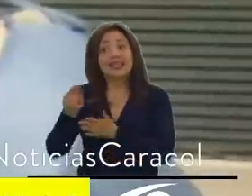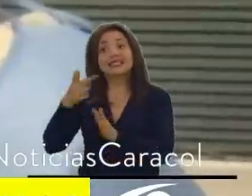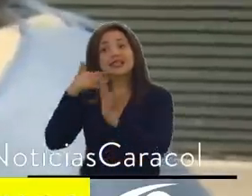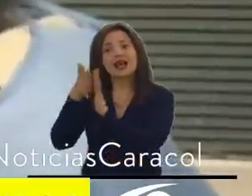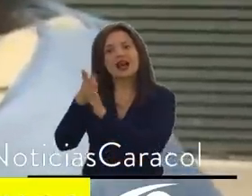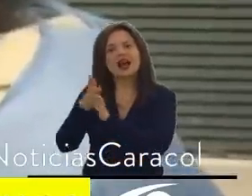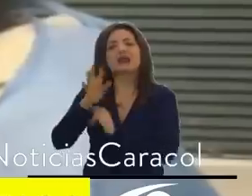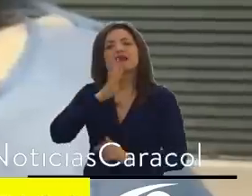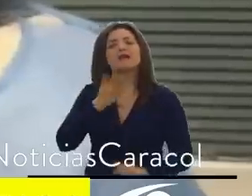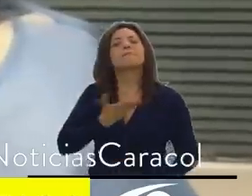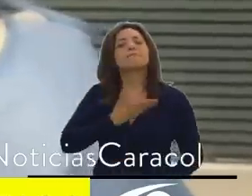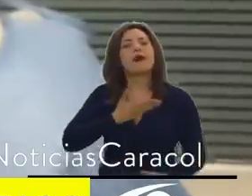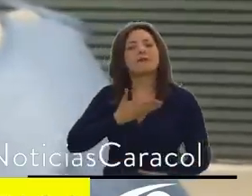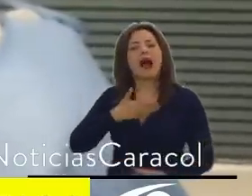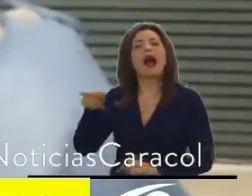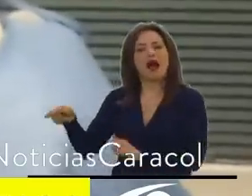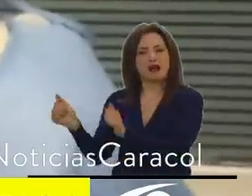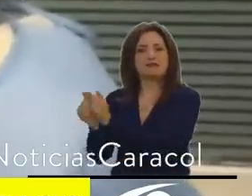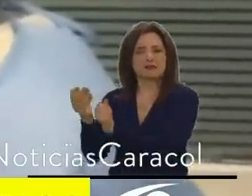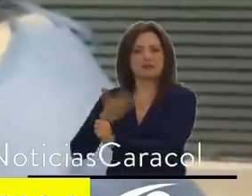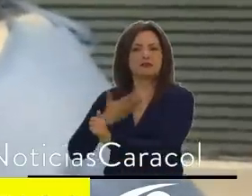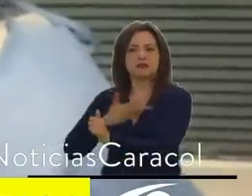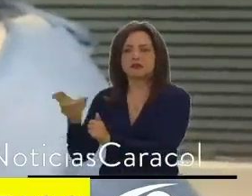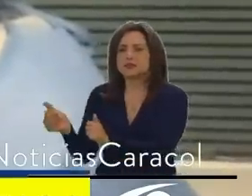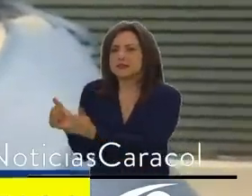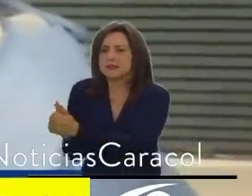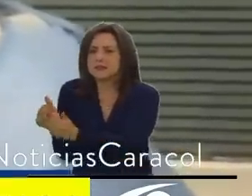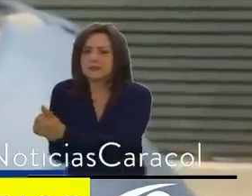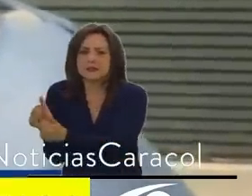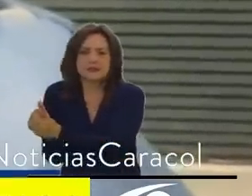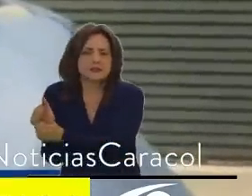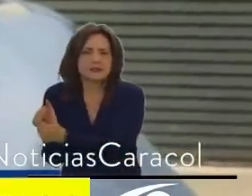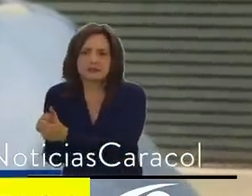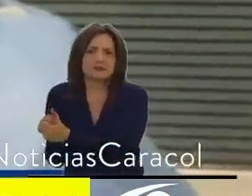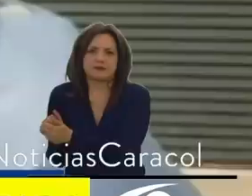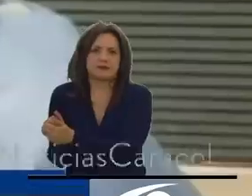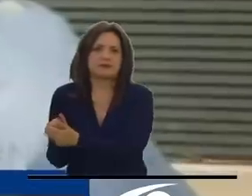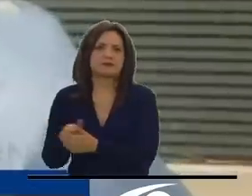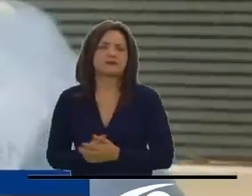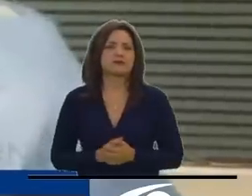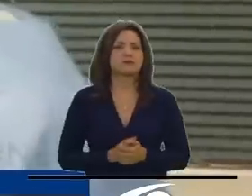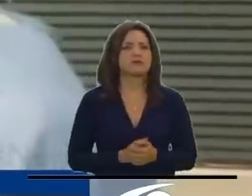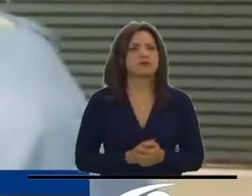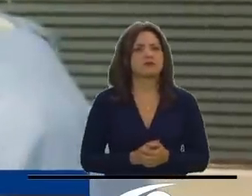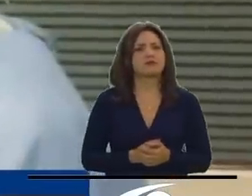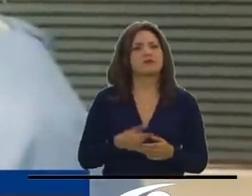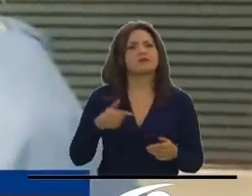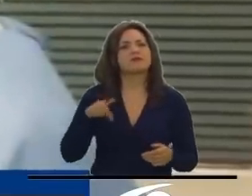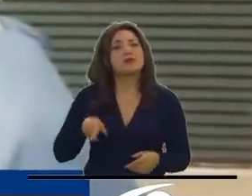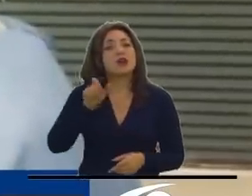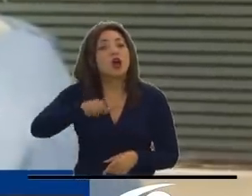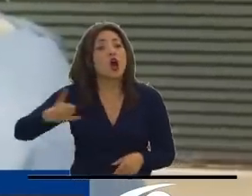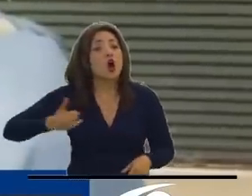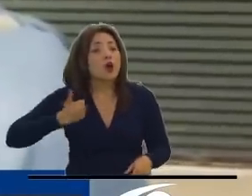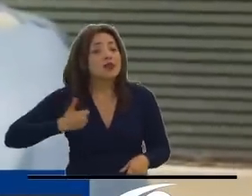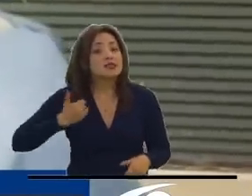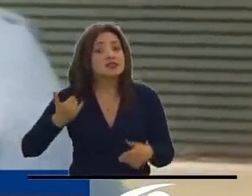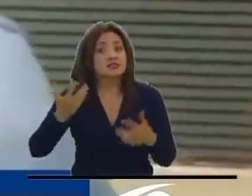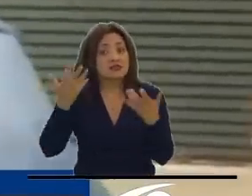mamá, Luzmilian Ortiz, quien no se despega de su lado. Si los jóvenes quieren protestar, pueden